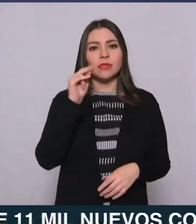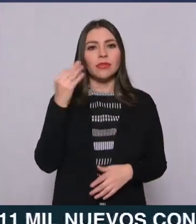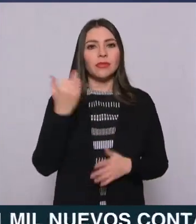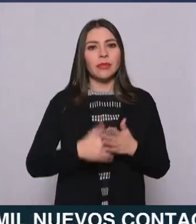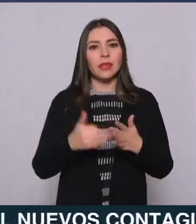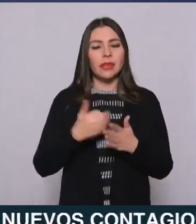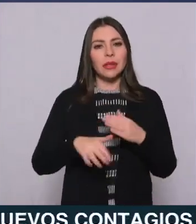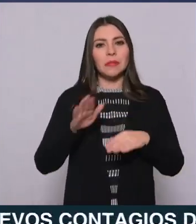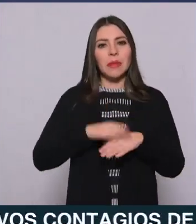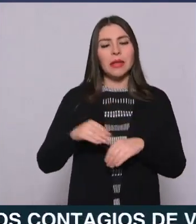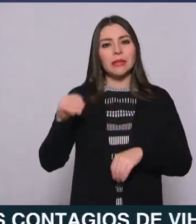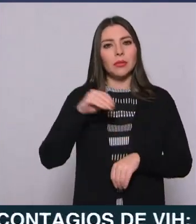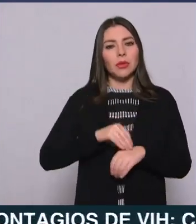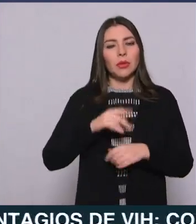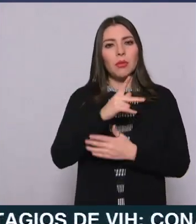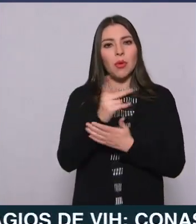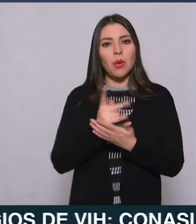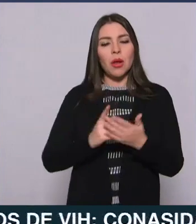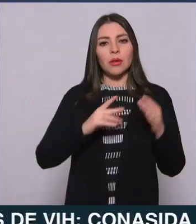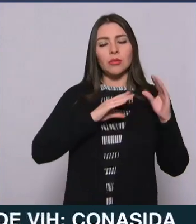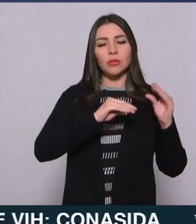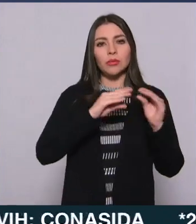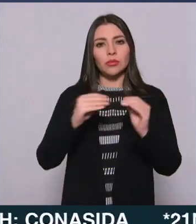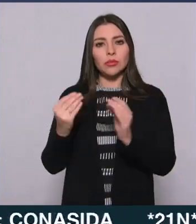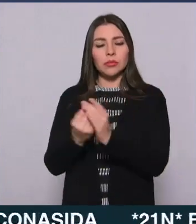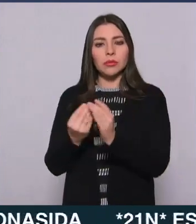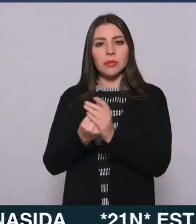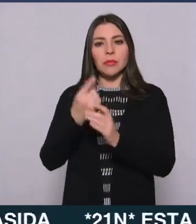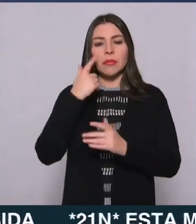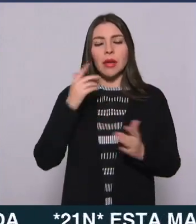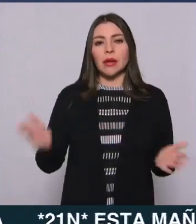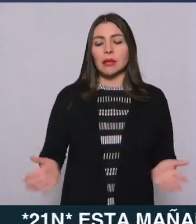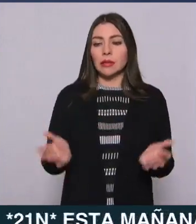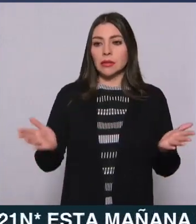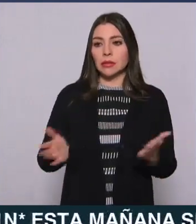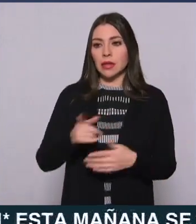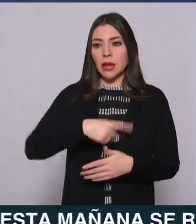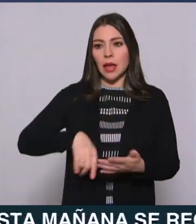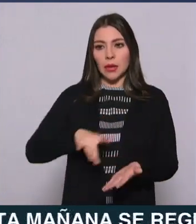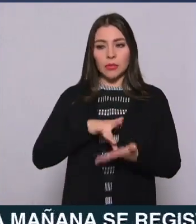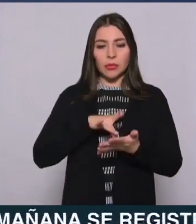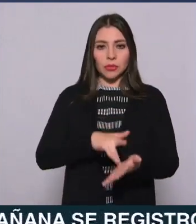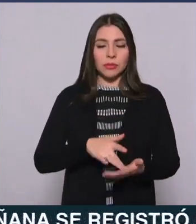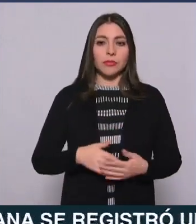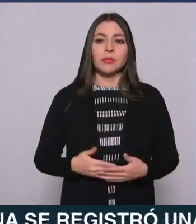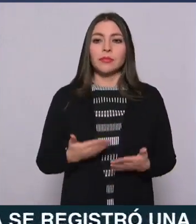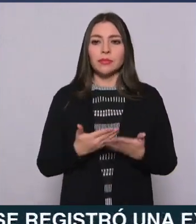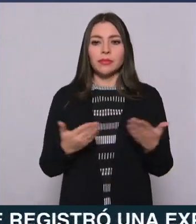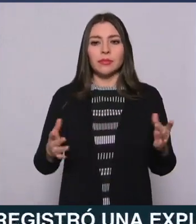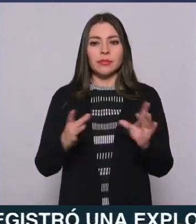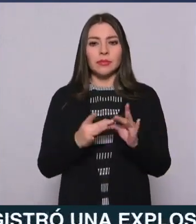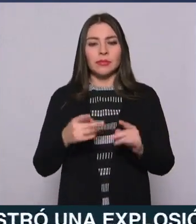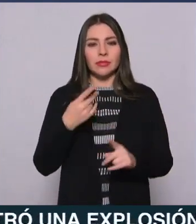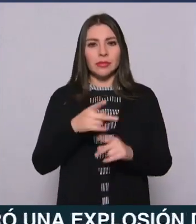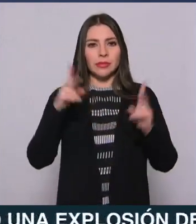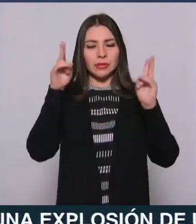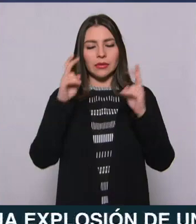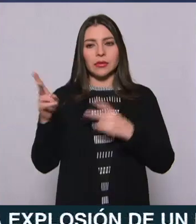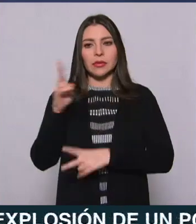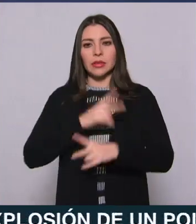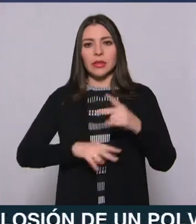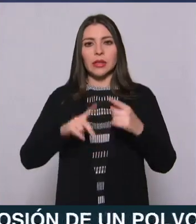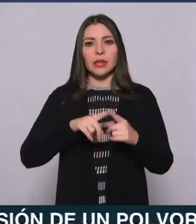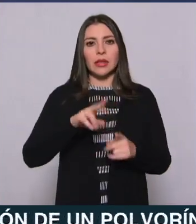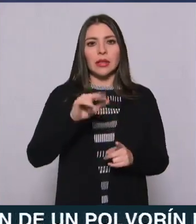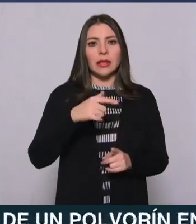educativos y de capacitación que motiven la incorporación productiva de este sector. Y justo para hablarnos de este tema nos acompañan